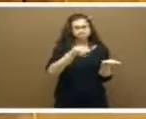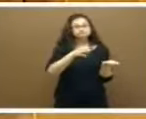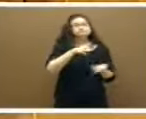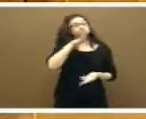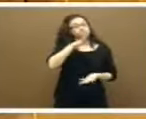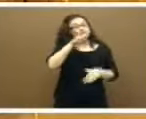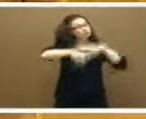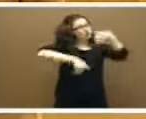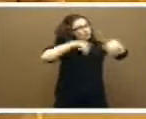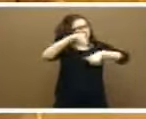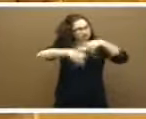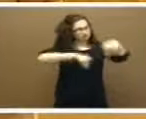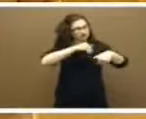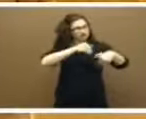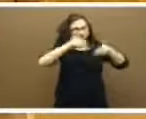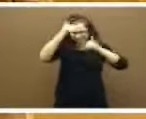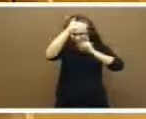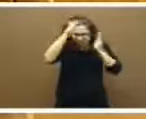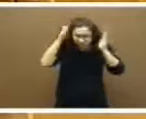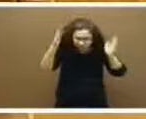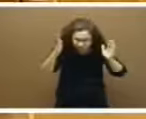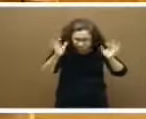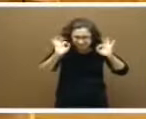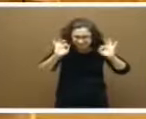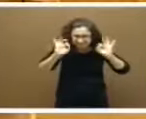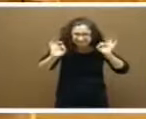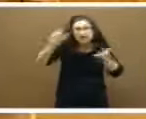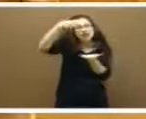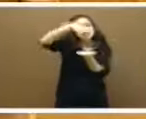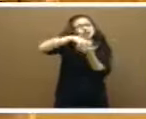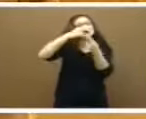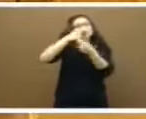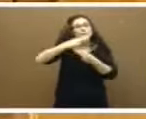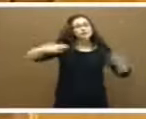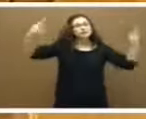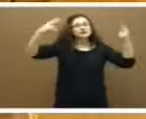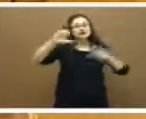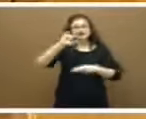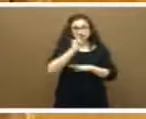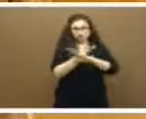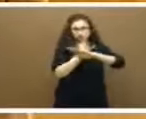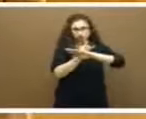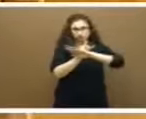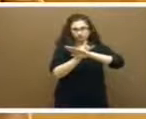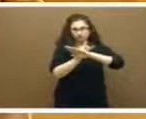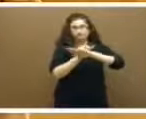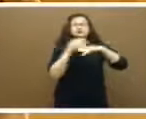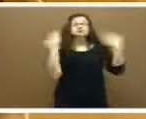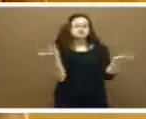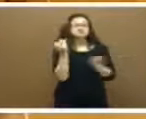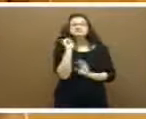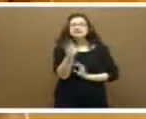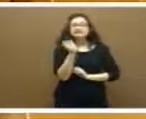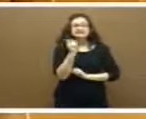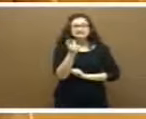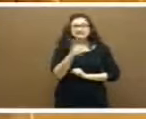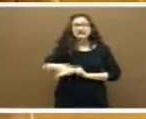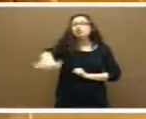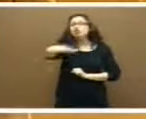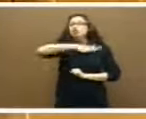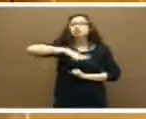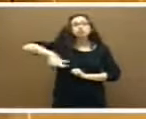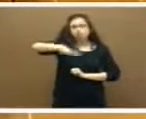que las convocatorias están dirigidas sobre todo a centros públicos de enseñanza secundaria y normalmente estos se